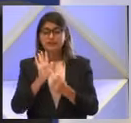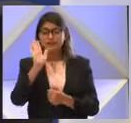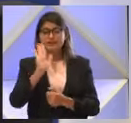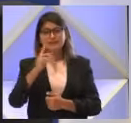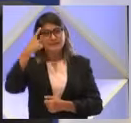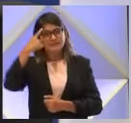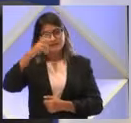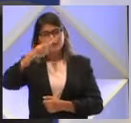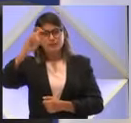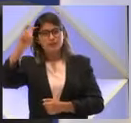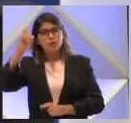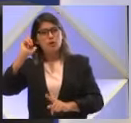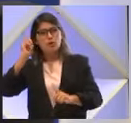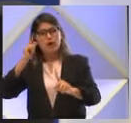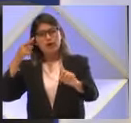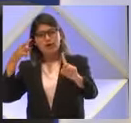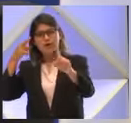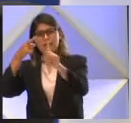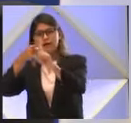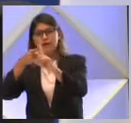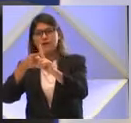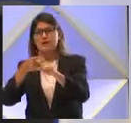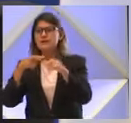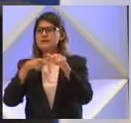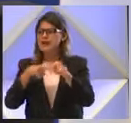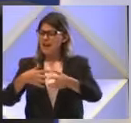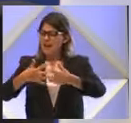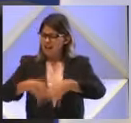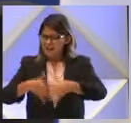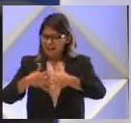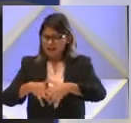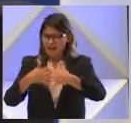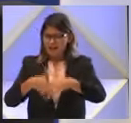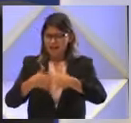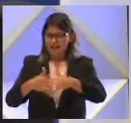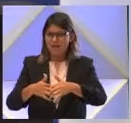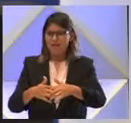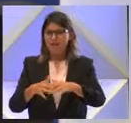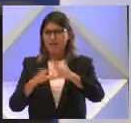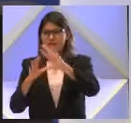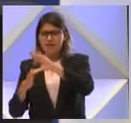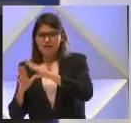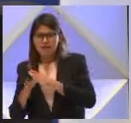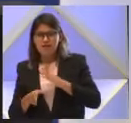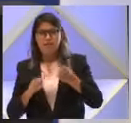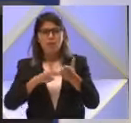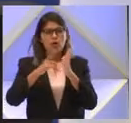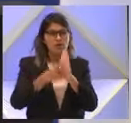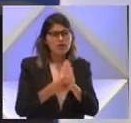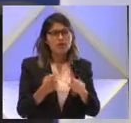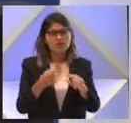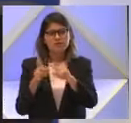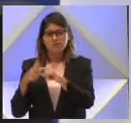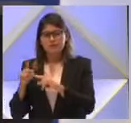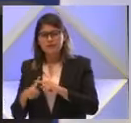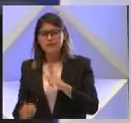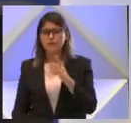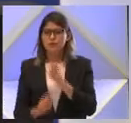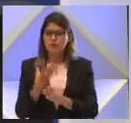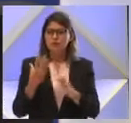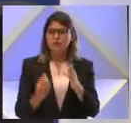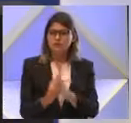fuese que se sigan produciendo millones y millones de nuevos modelos que tengan